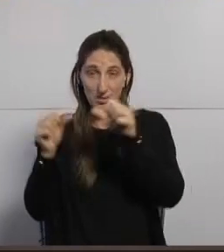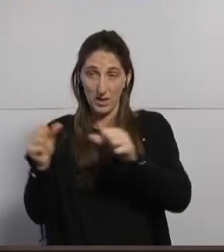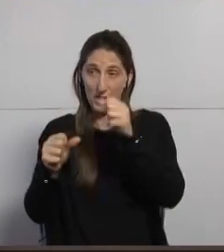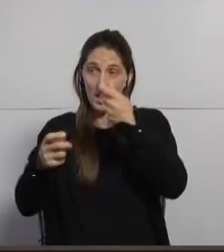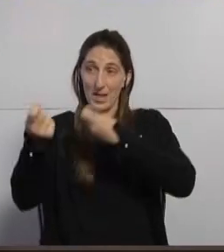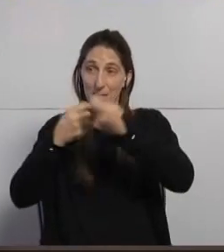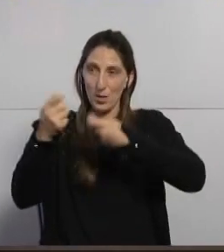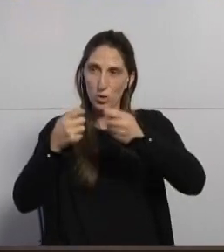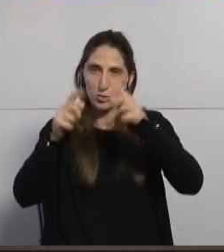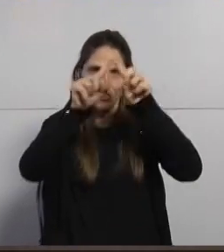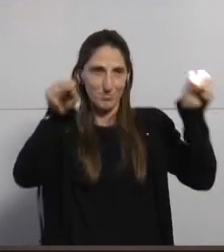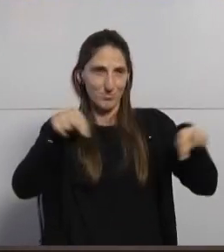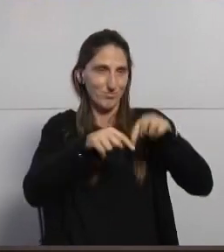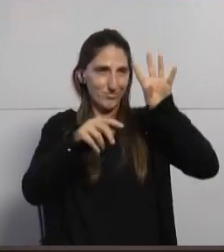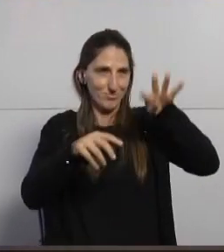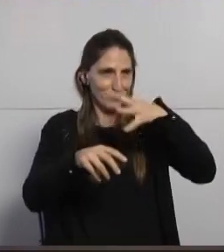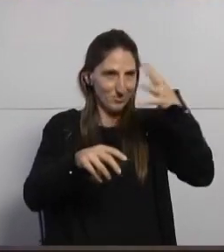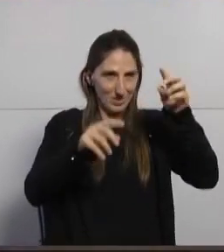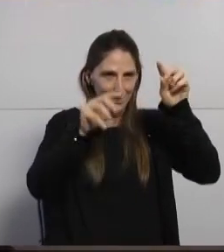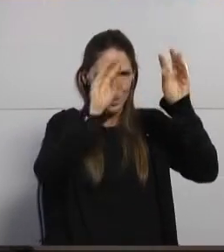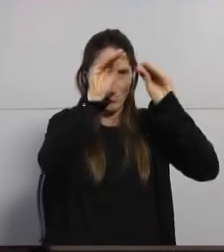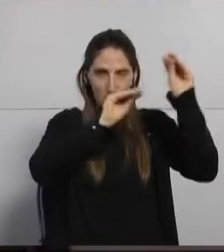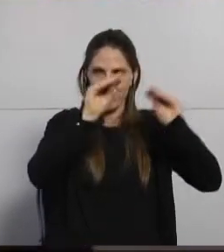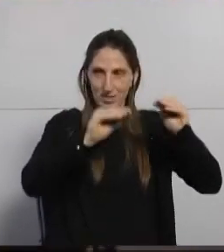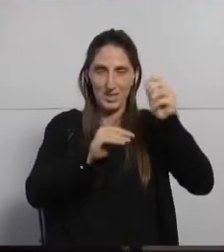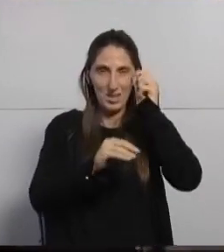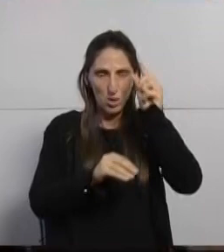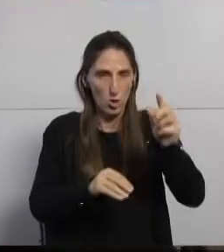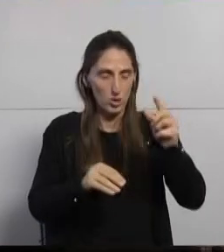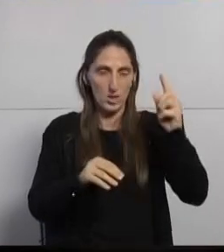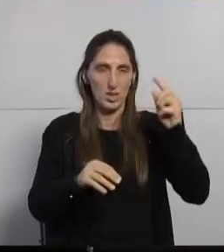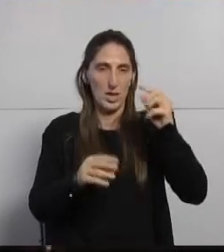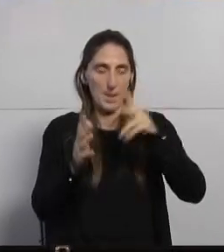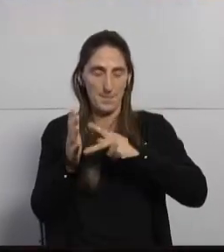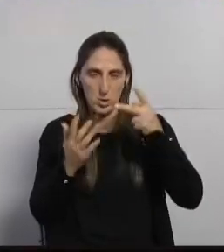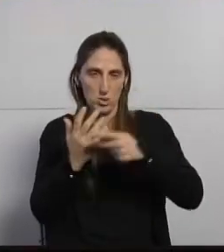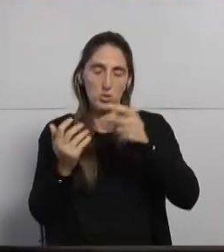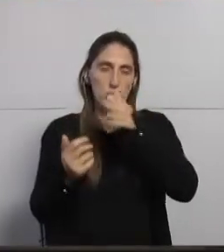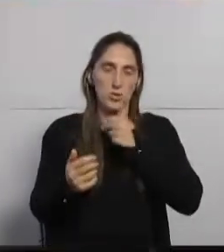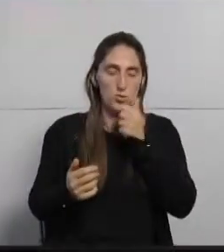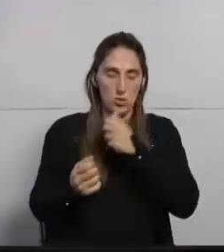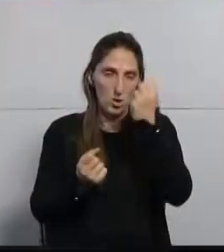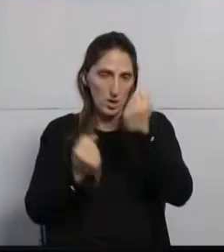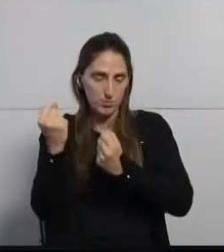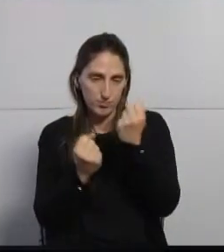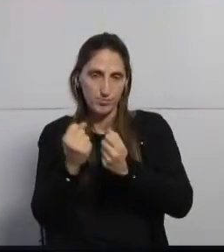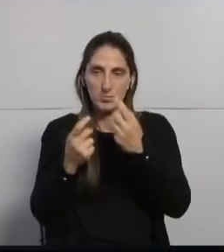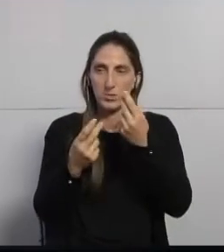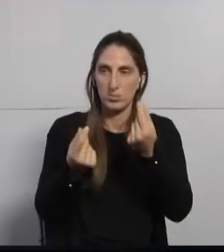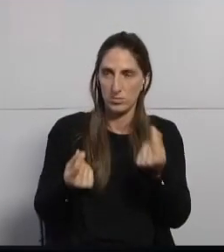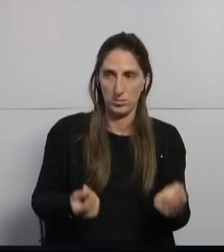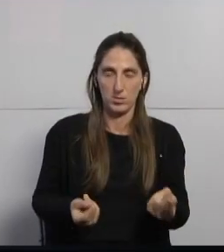ahí en esa sopa de letras, donde tenemos desde tecnologías emergentes hasta proyectos, hasta soluciones financieras, infraestructura, data center, en fin,